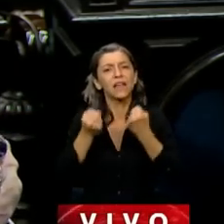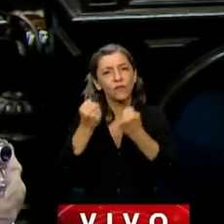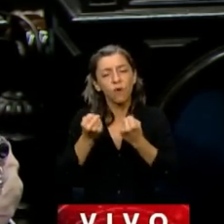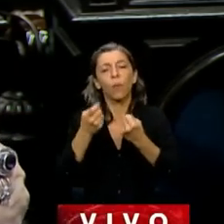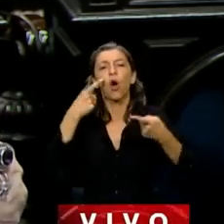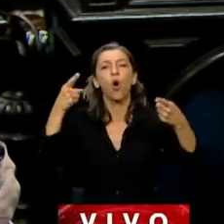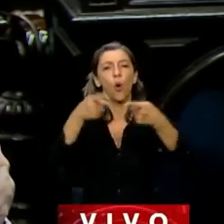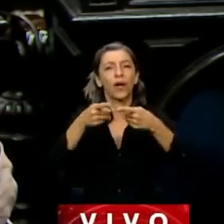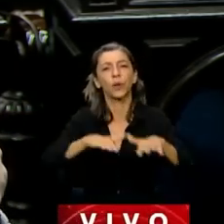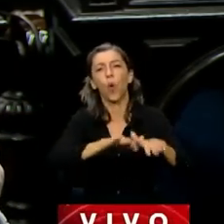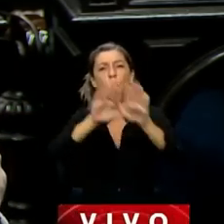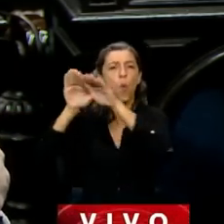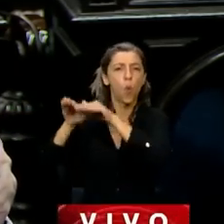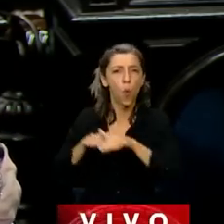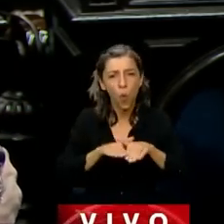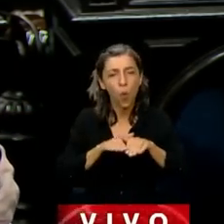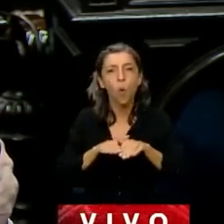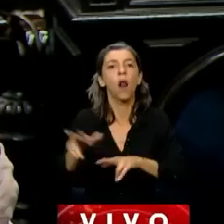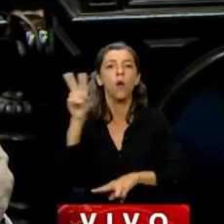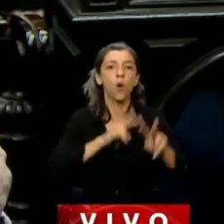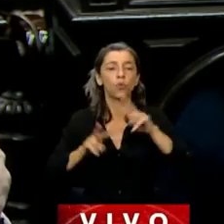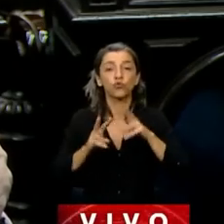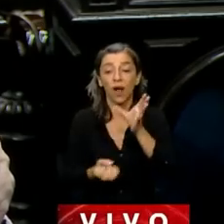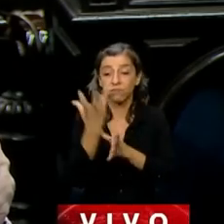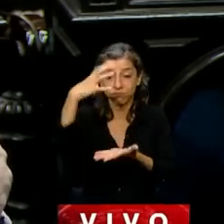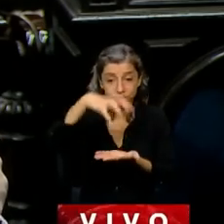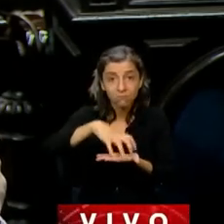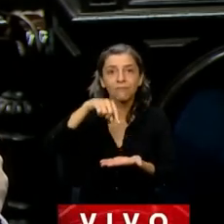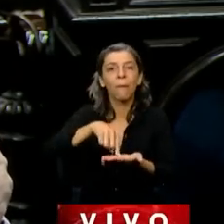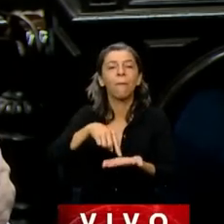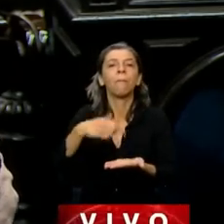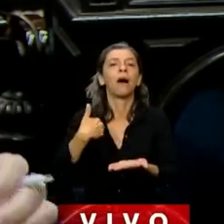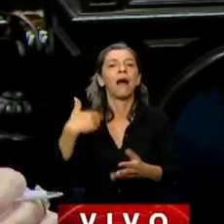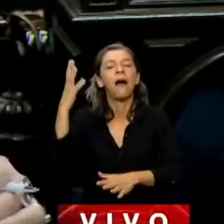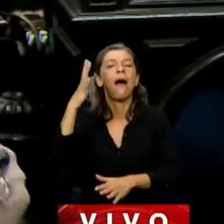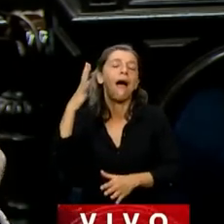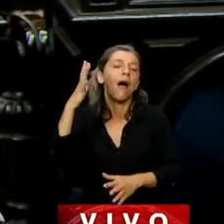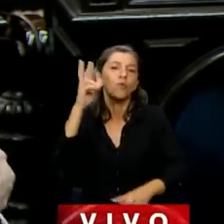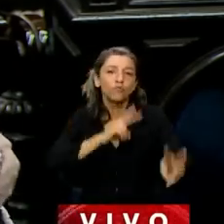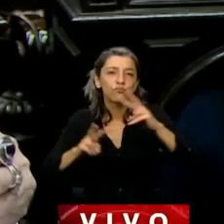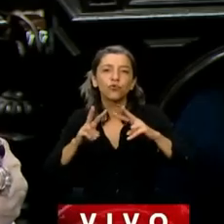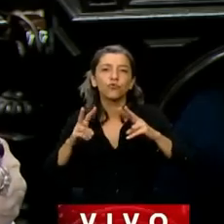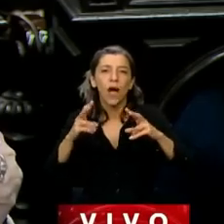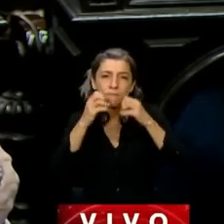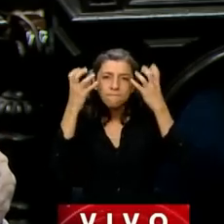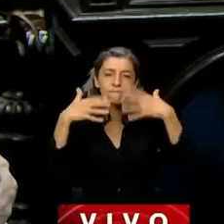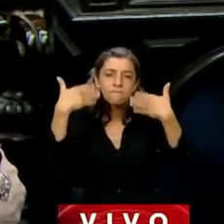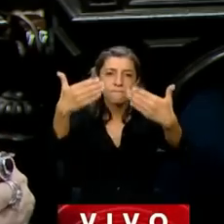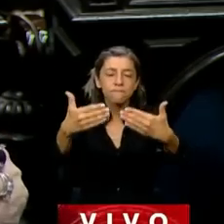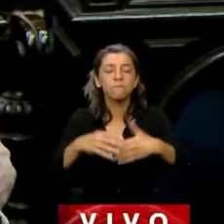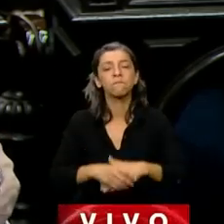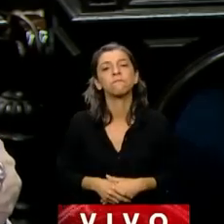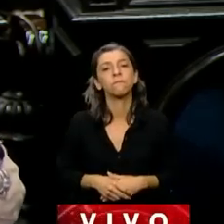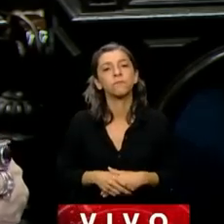buscando transformar la asociación estratégica en una realidad revitalizada. También la Fundación tiene por